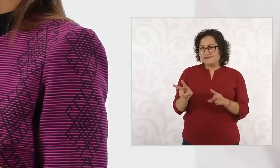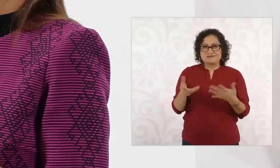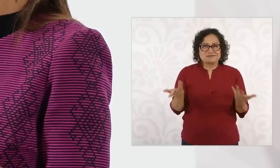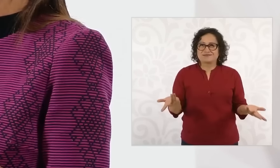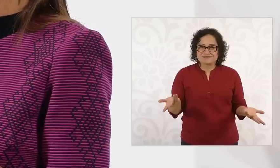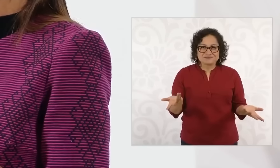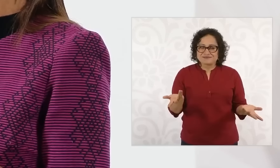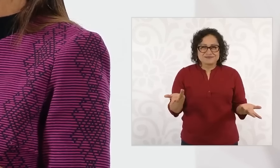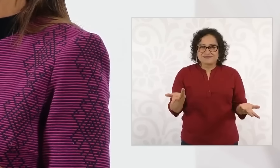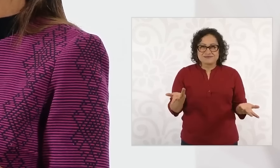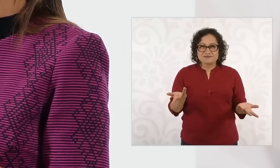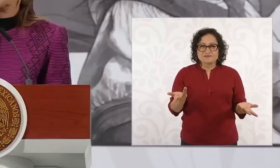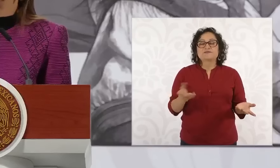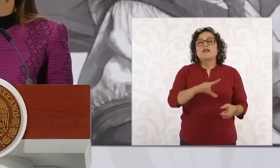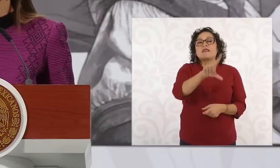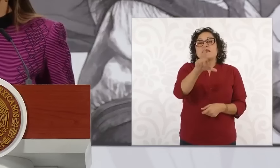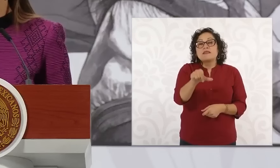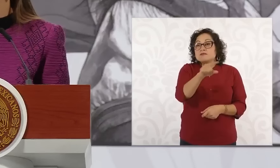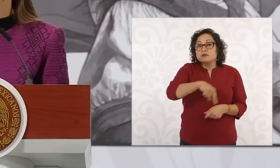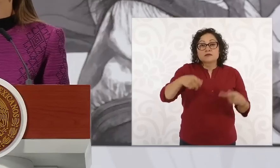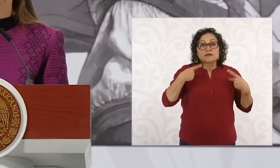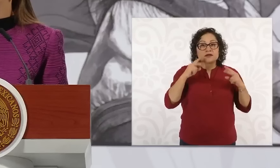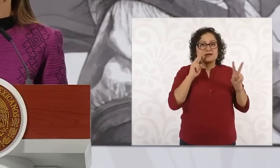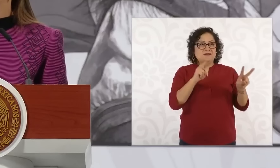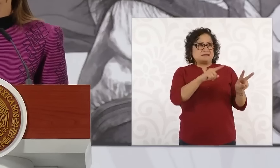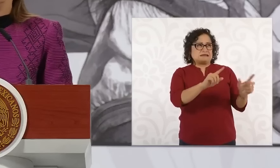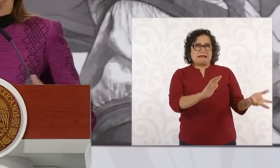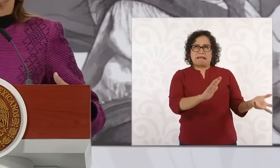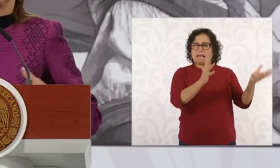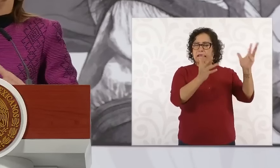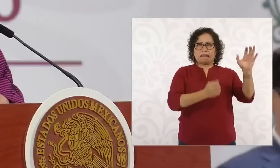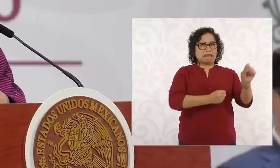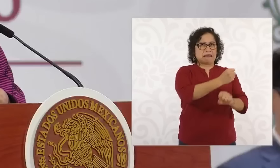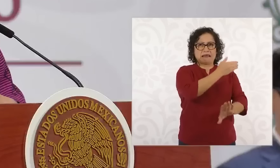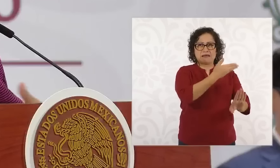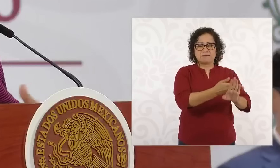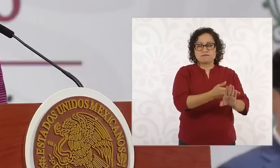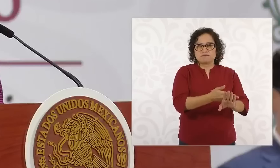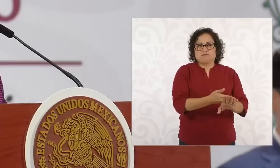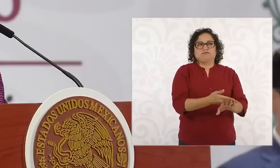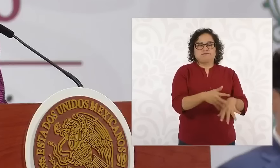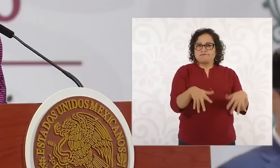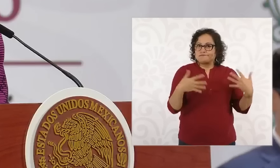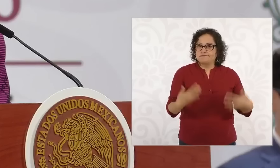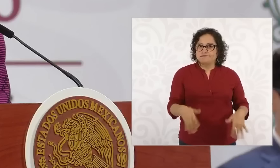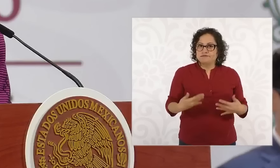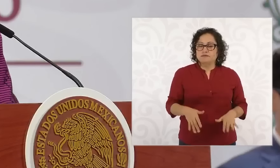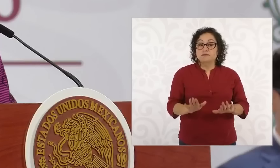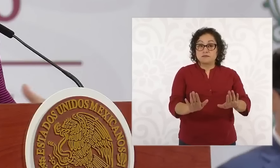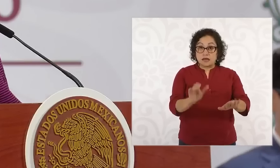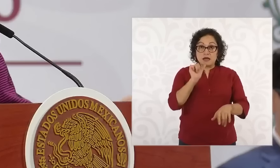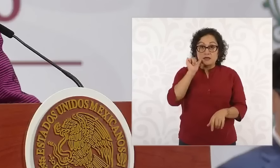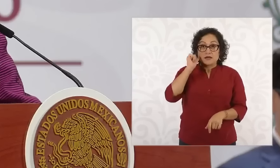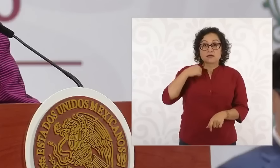ven actos violentos, pues menos. Yo ayer decía, nosotros siempre nos movilizamos pacíficamente y